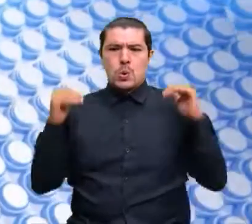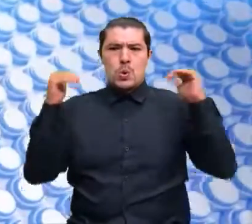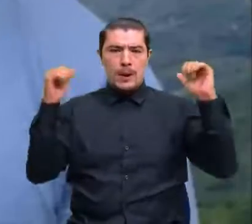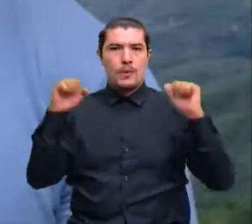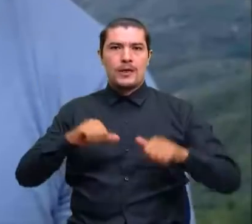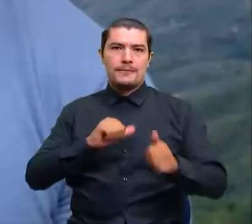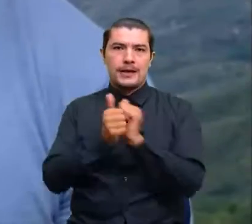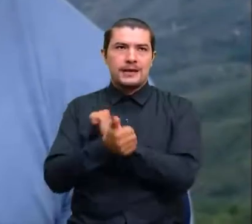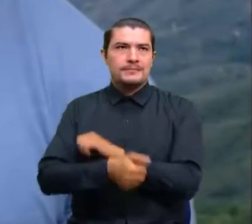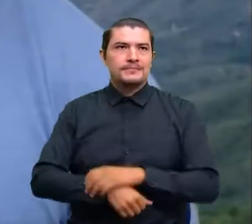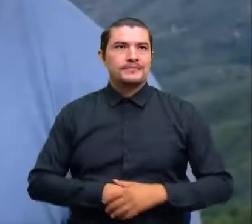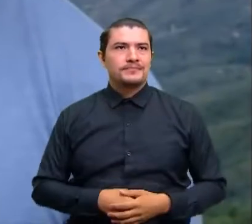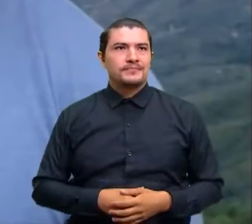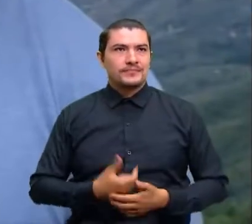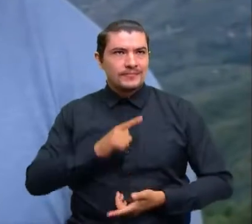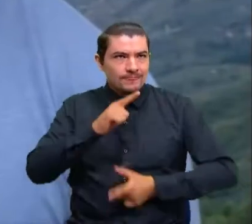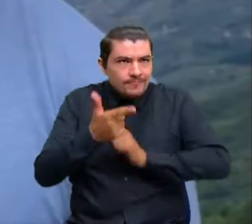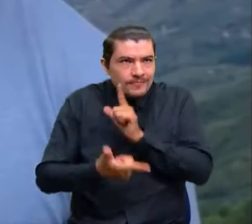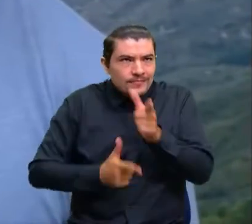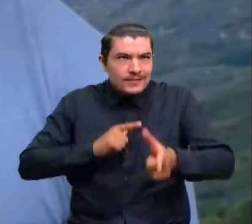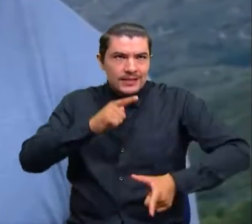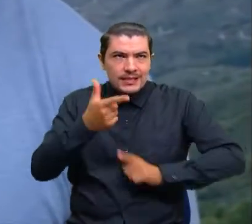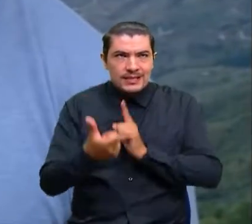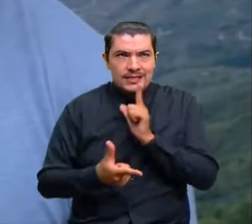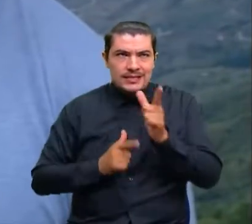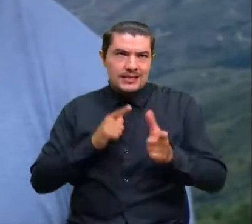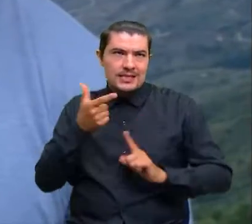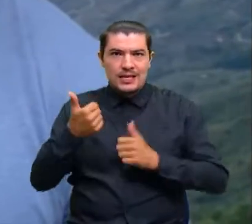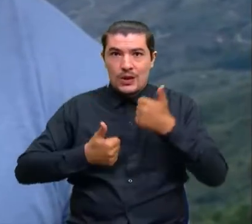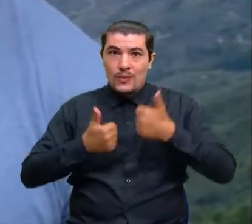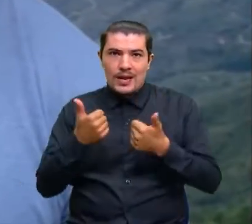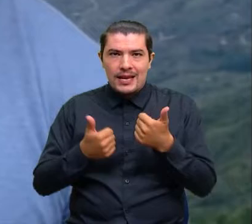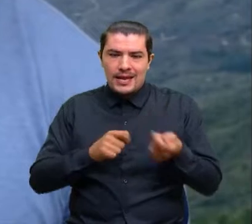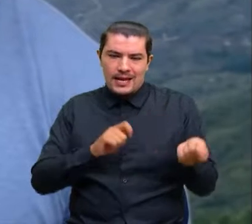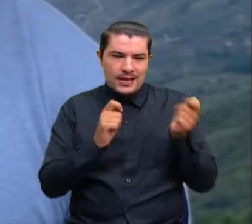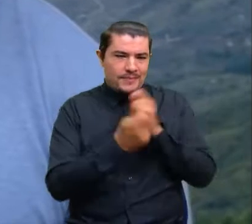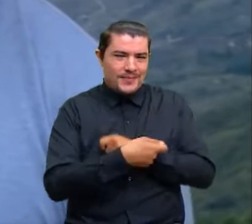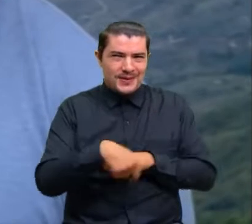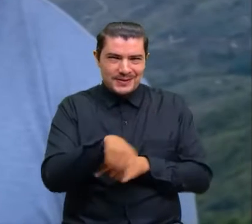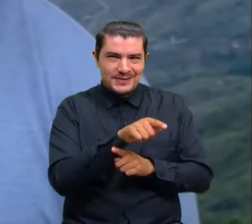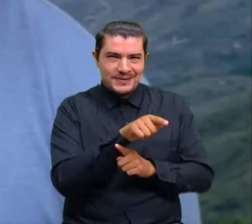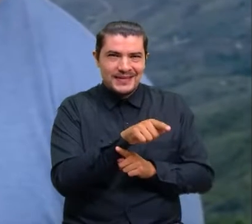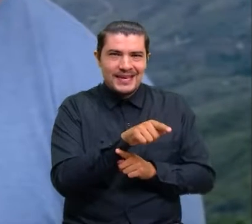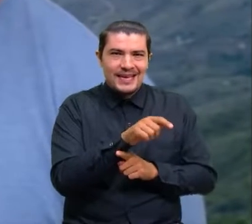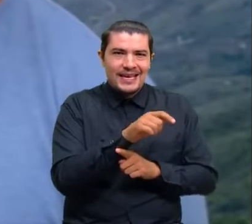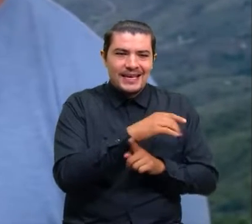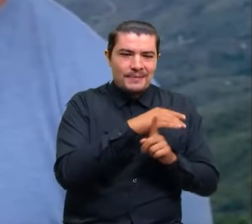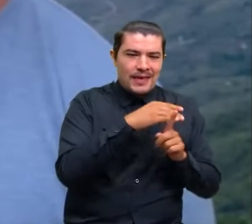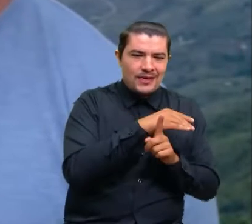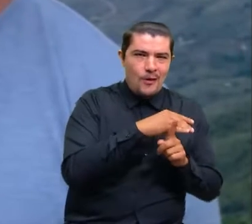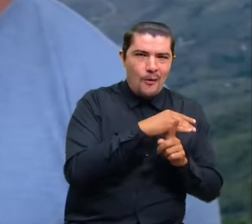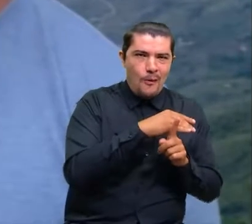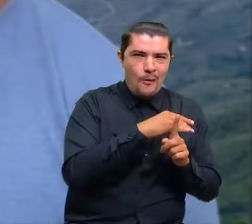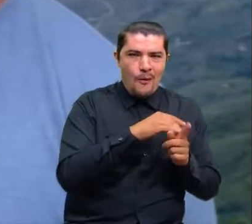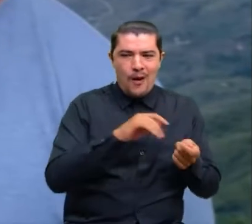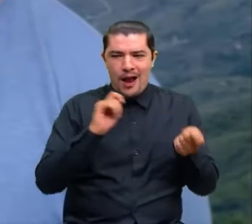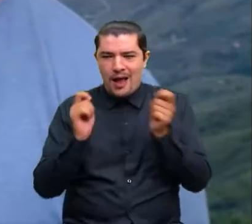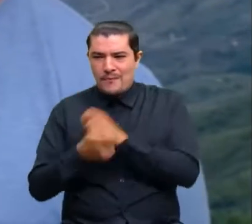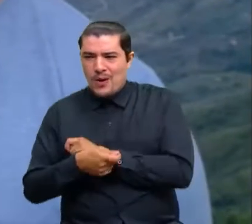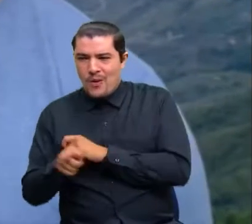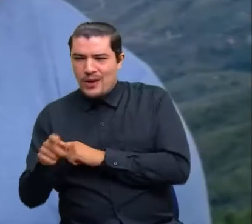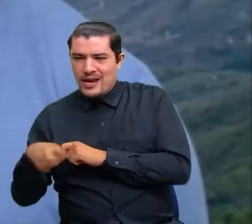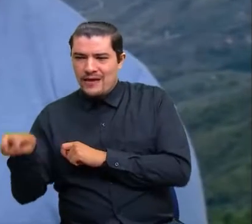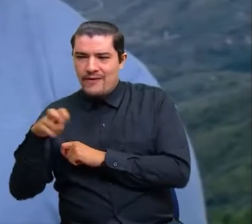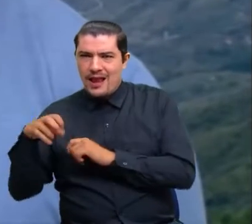al podio. Las etapas más fuertes fueron la transición de los muchachos de intermedio a avanzado. A pesar de